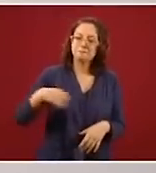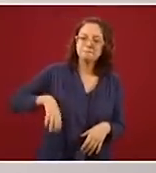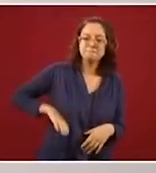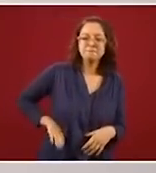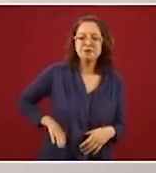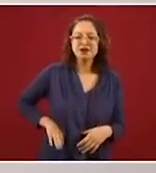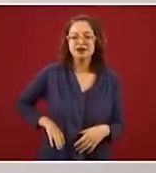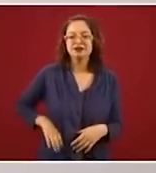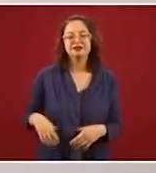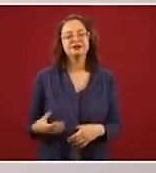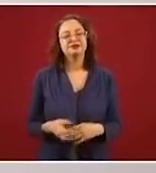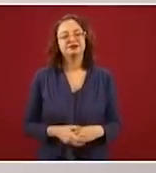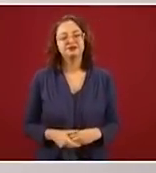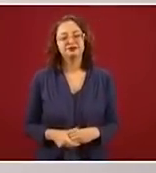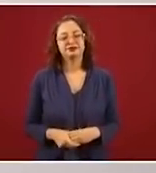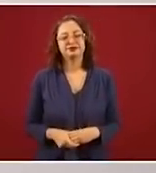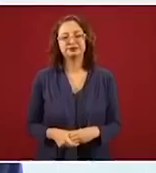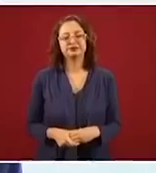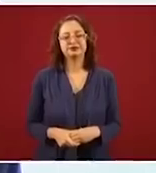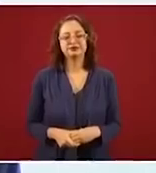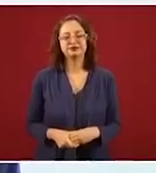que